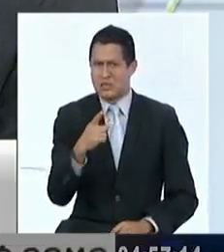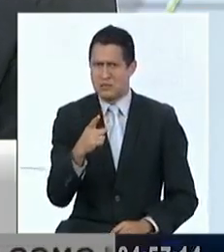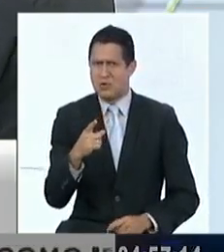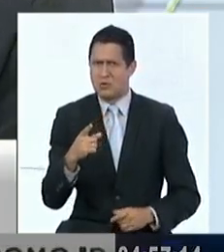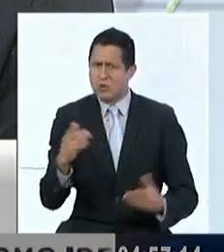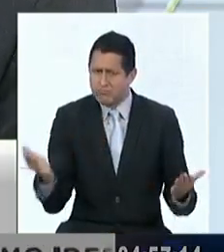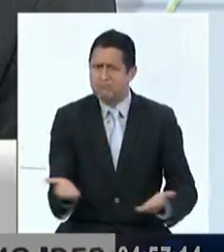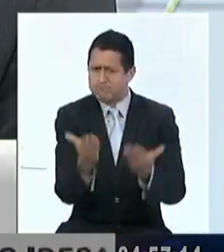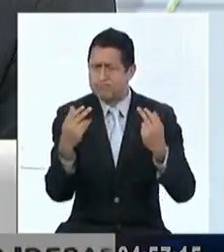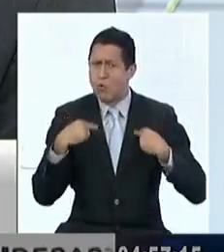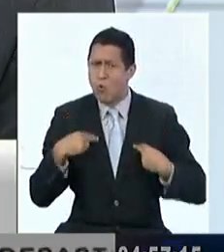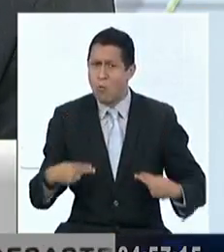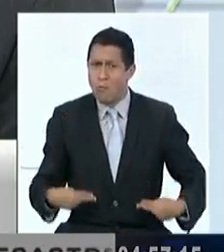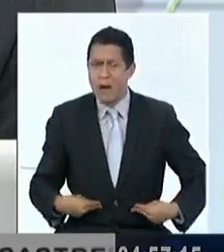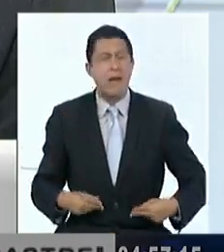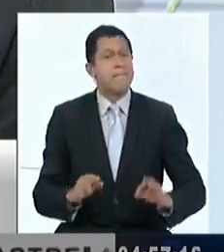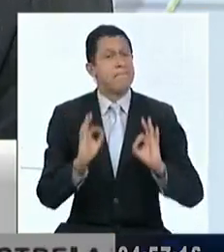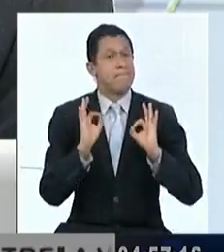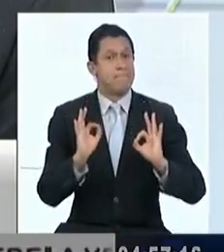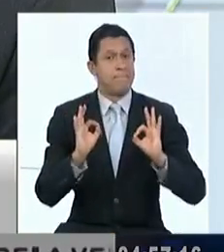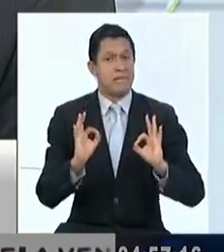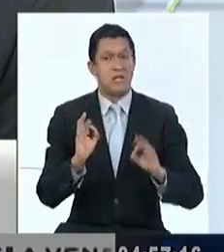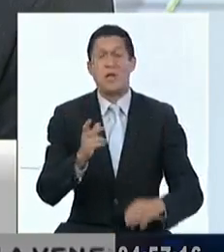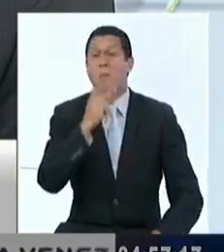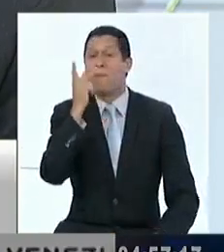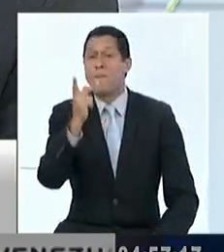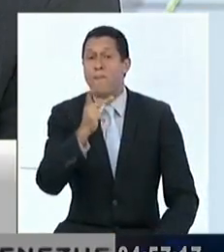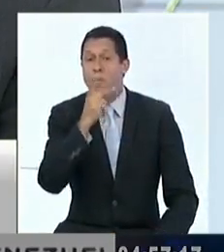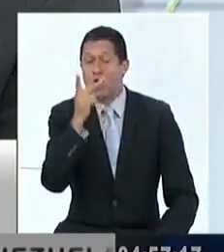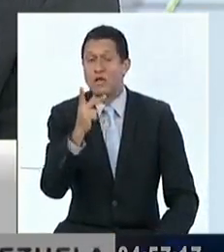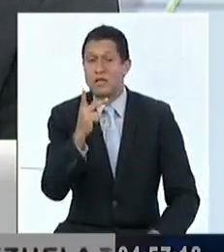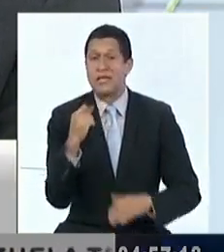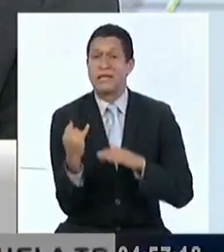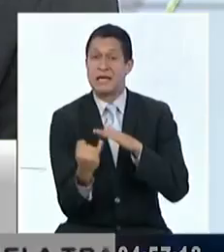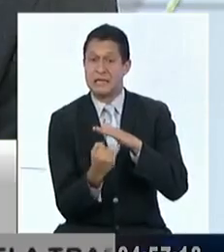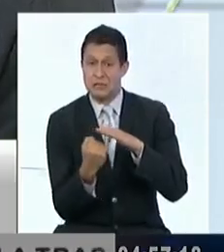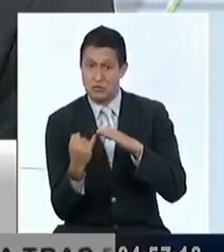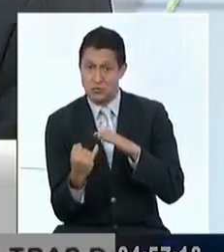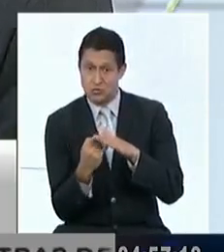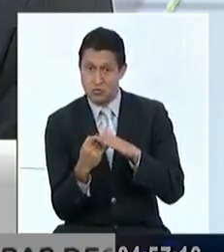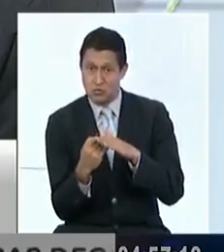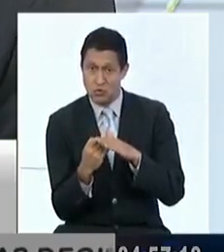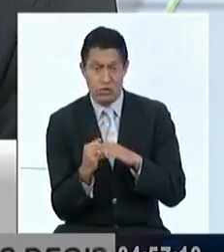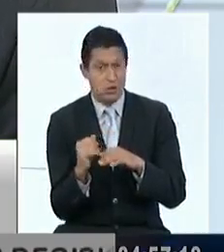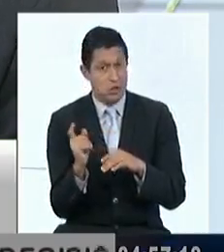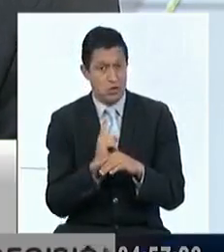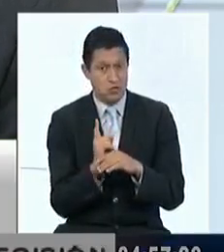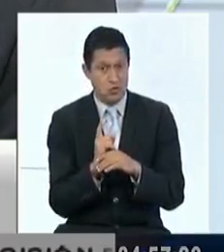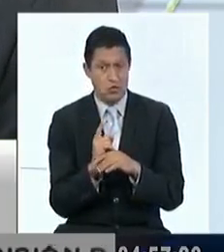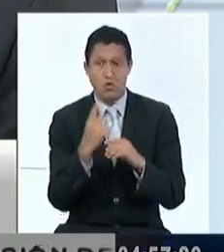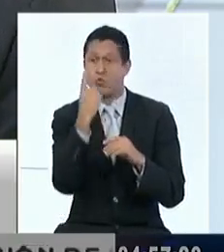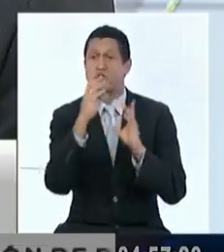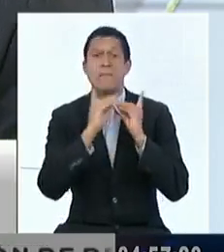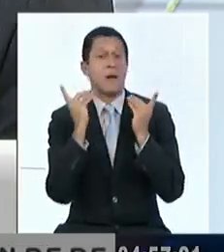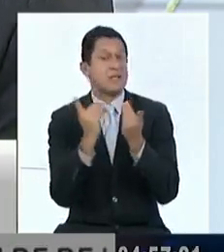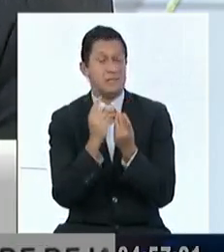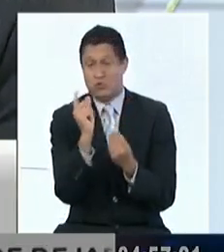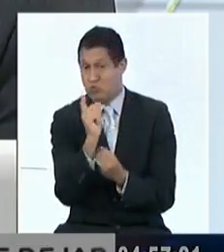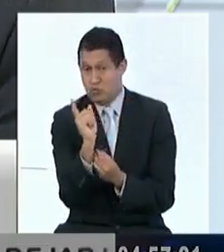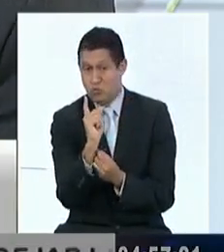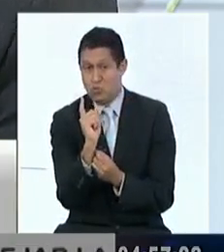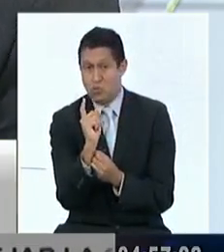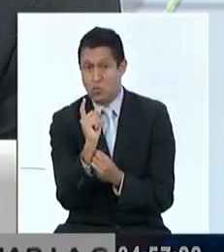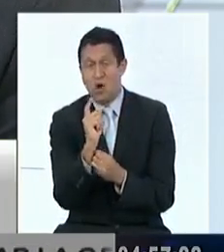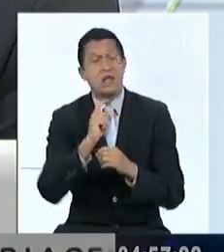humana estamos hablando precisamente de políticas institucionales que no necesariamente parten de un solo departamento sino que es